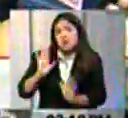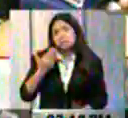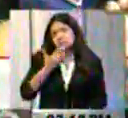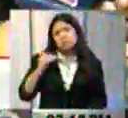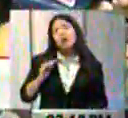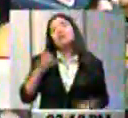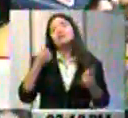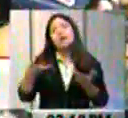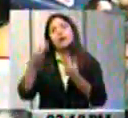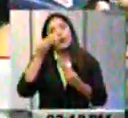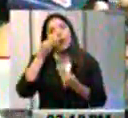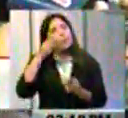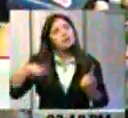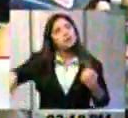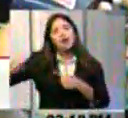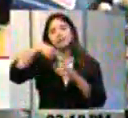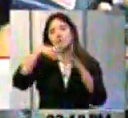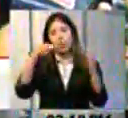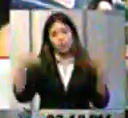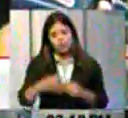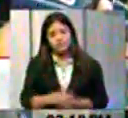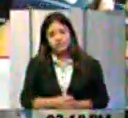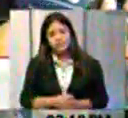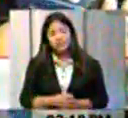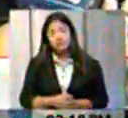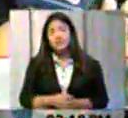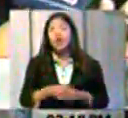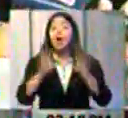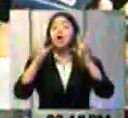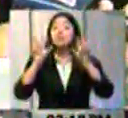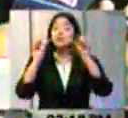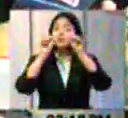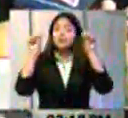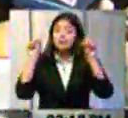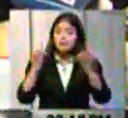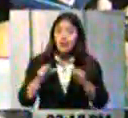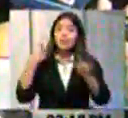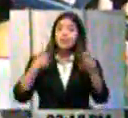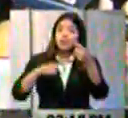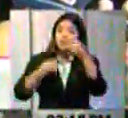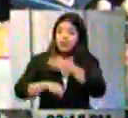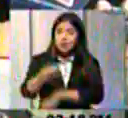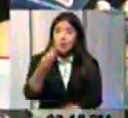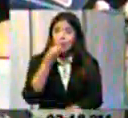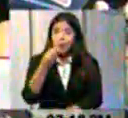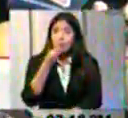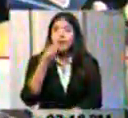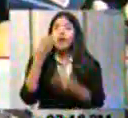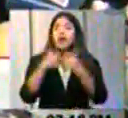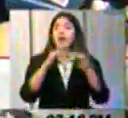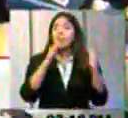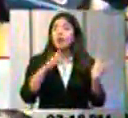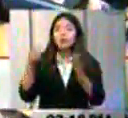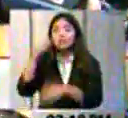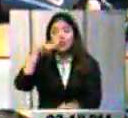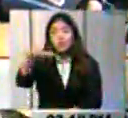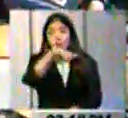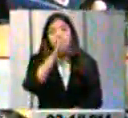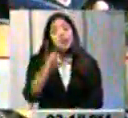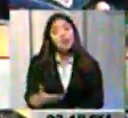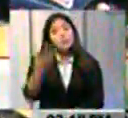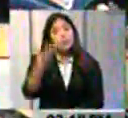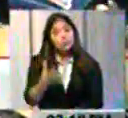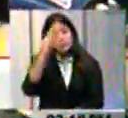llevarle alimento a todos los sectores de la población. Con este sistema popular de distribución de alimentos, la organización popular es importante,